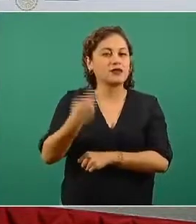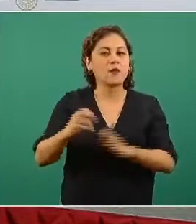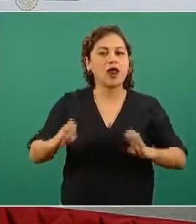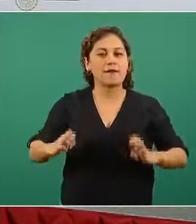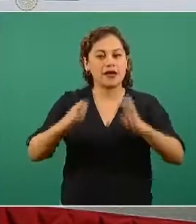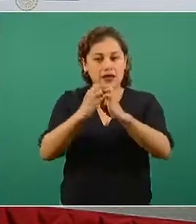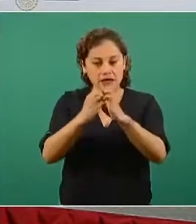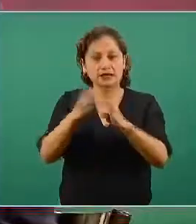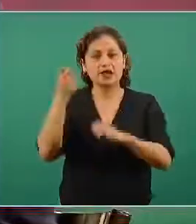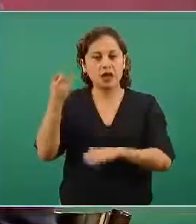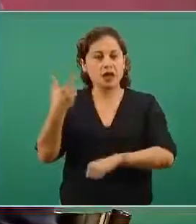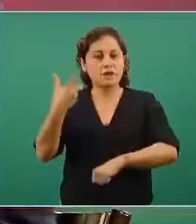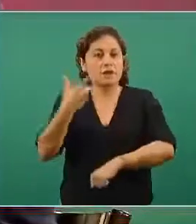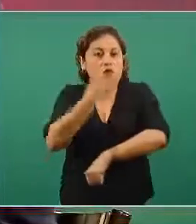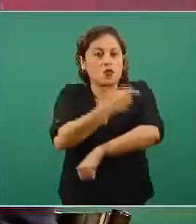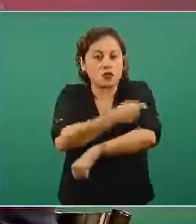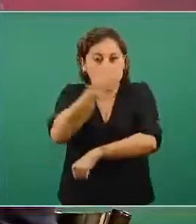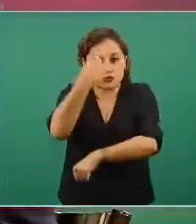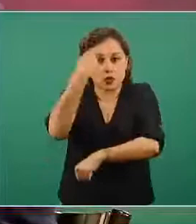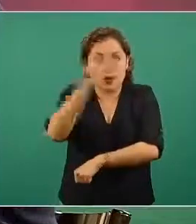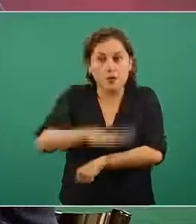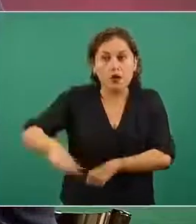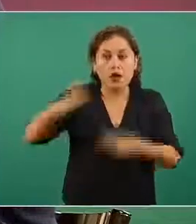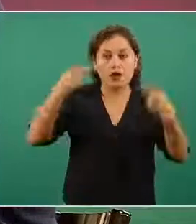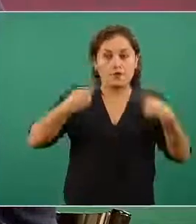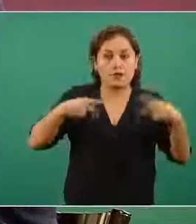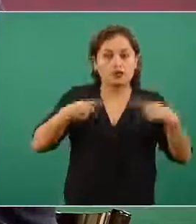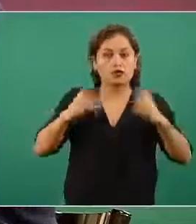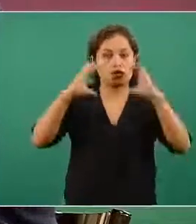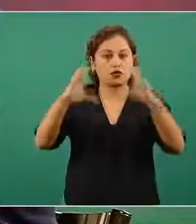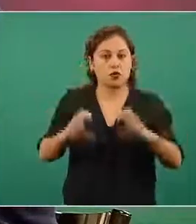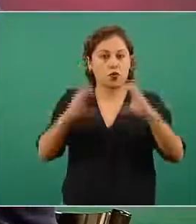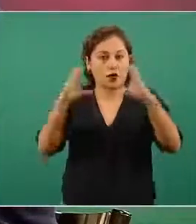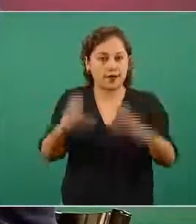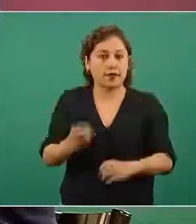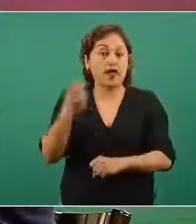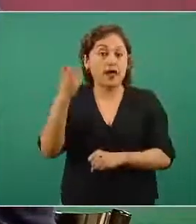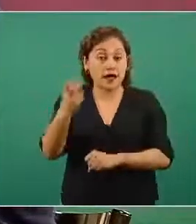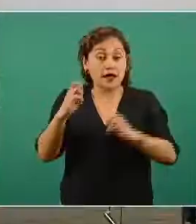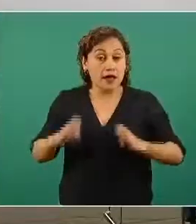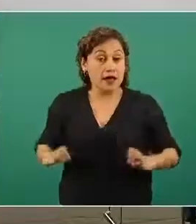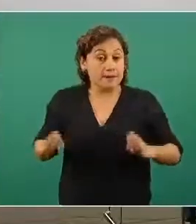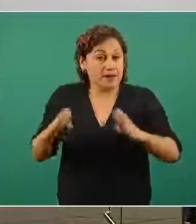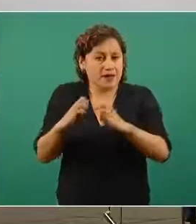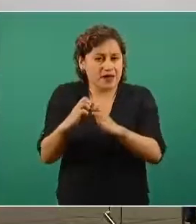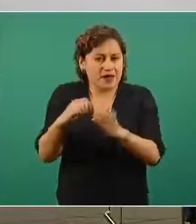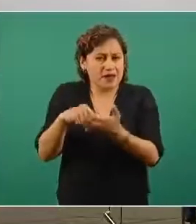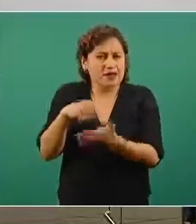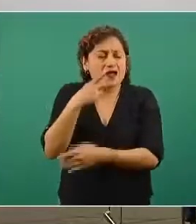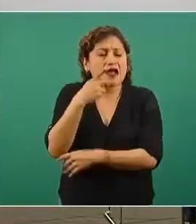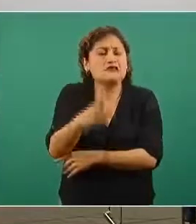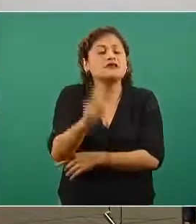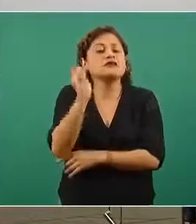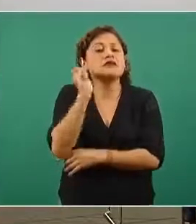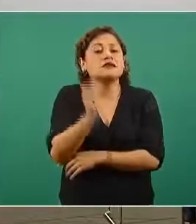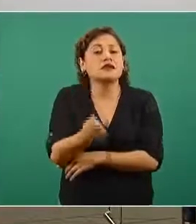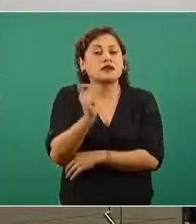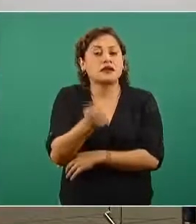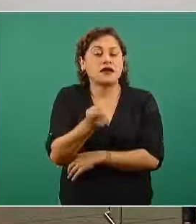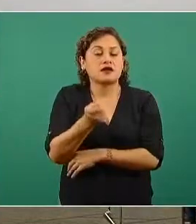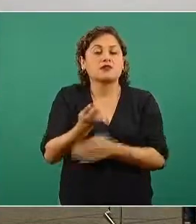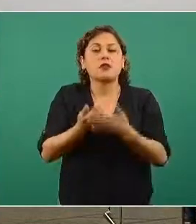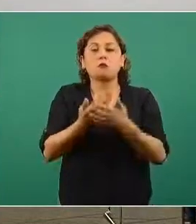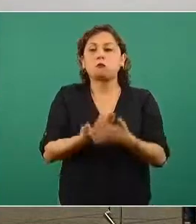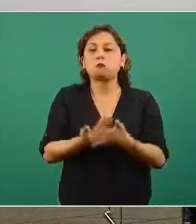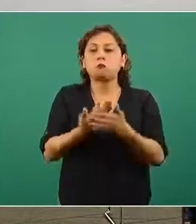la población como una medida de salud pública. Y el marco de emergencia precisamente se refiere a que no se puede esperar a